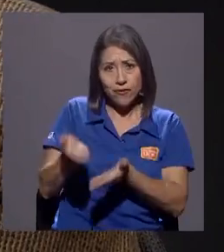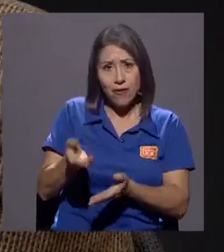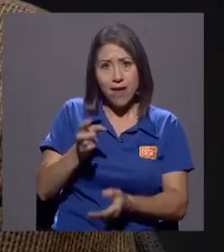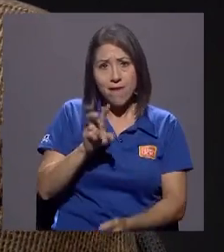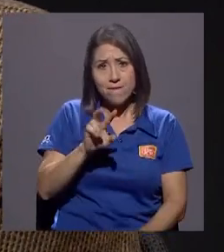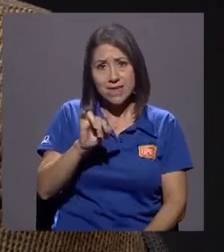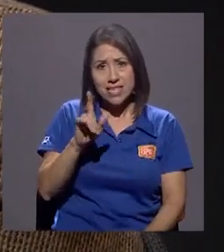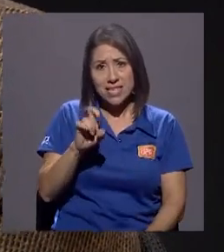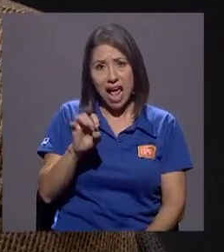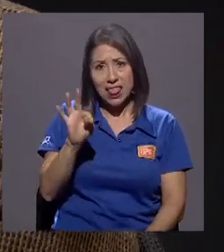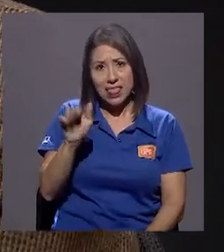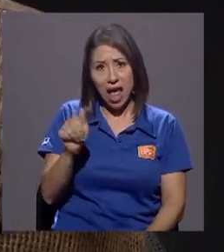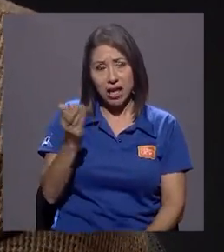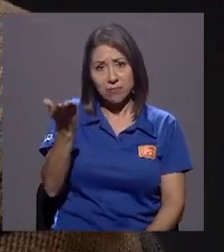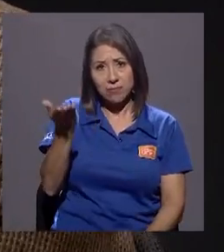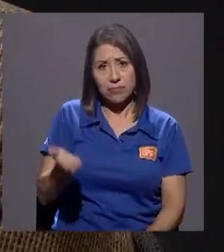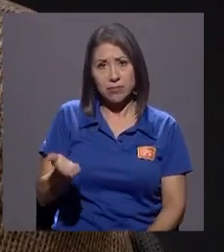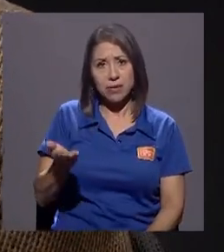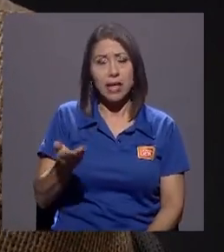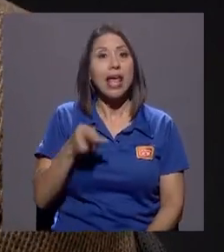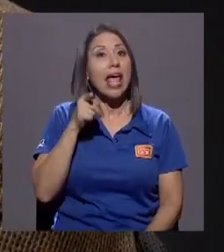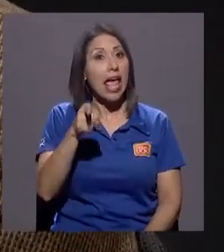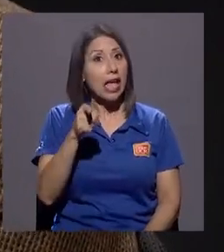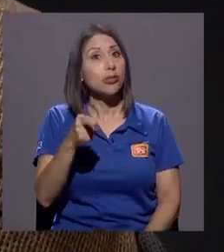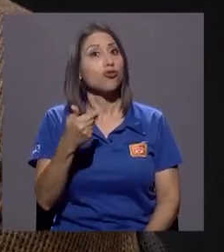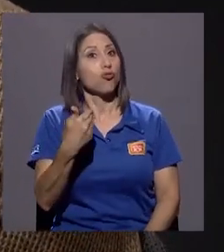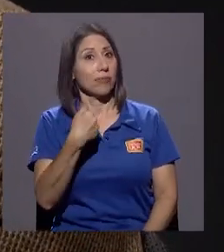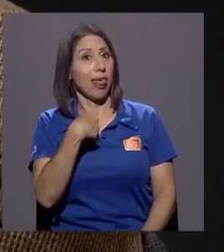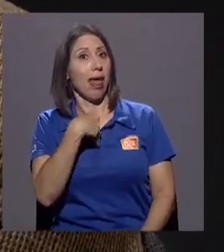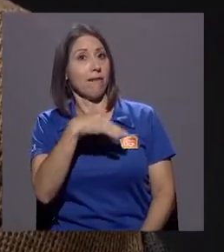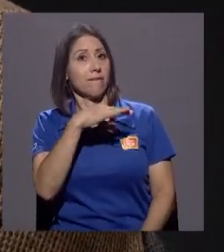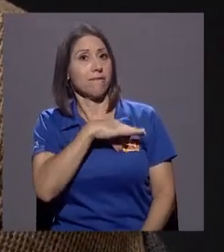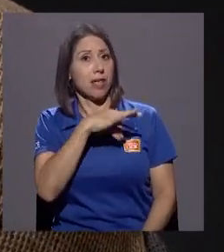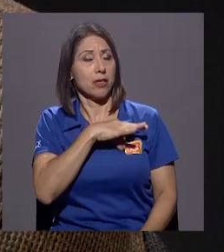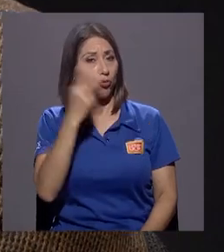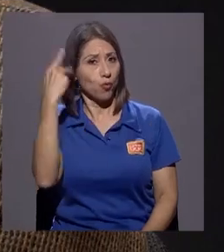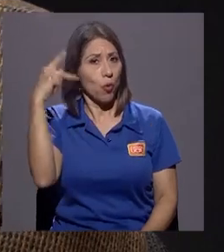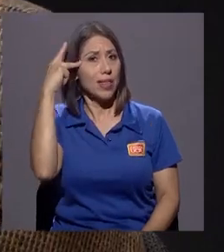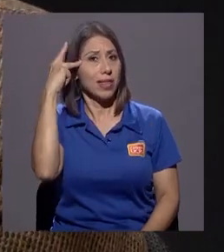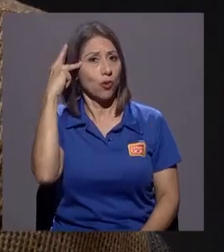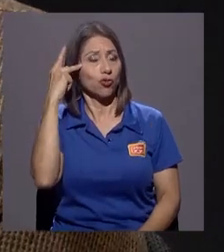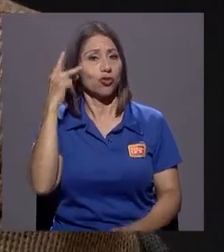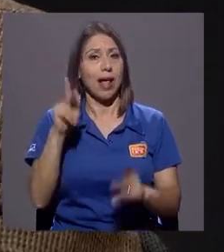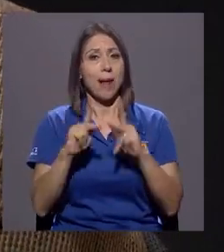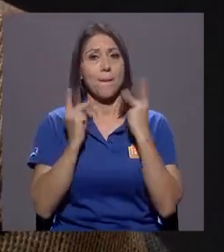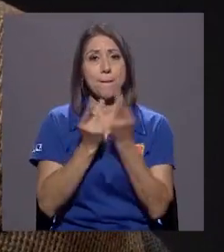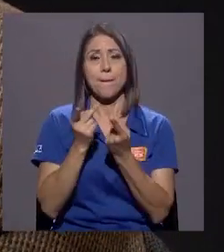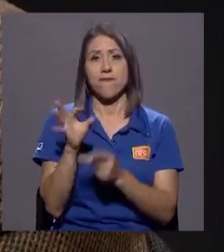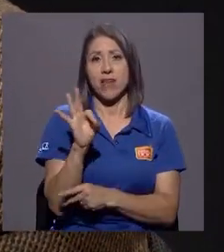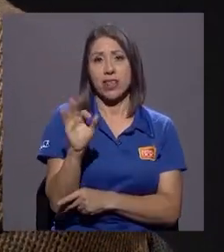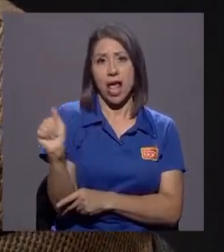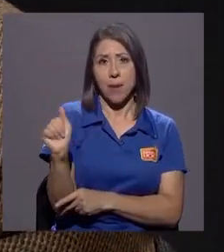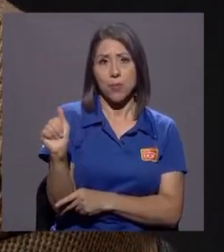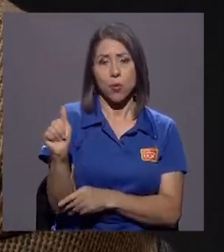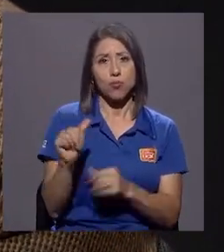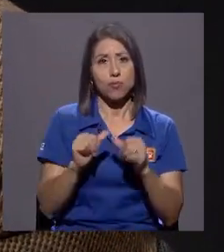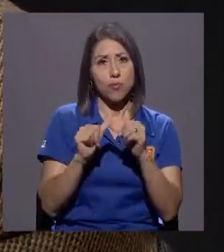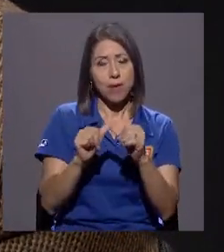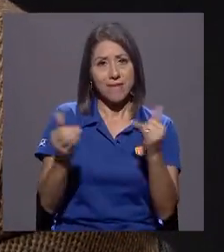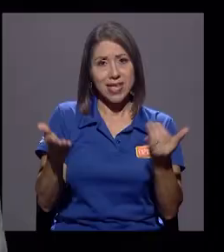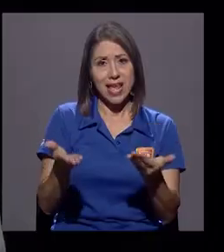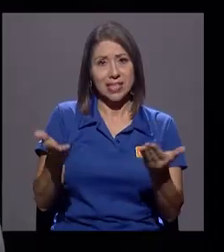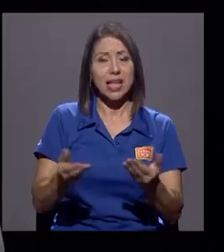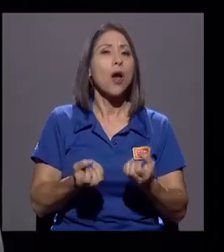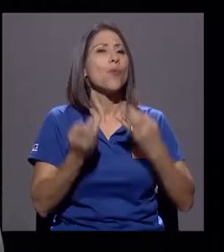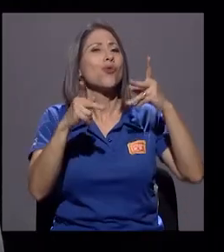que le da réditos políticos evidentemente al frente amplio le mantiene una vigencia mucha gente en